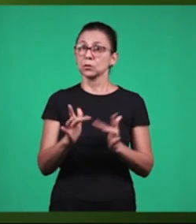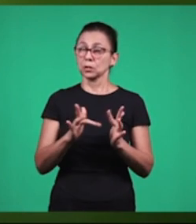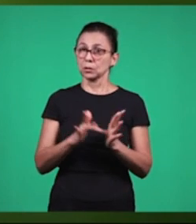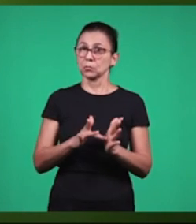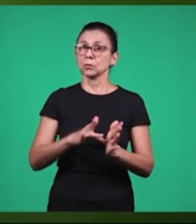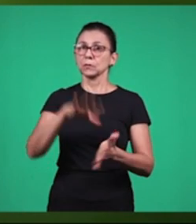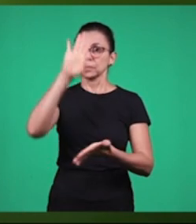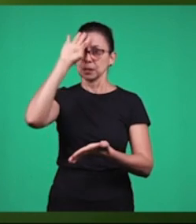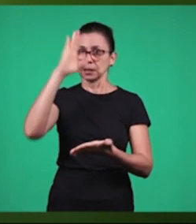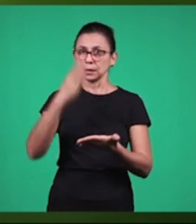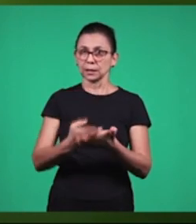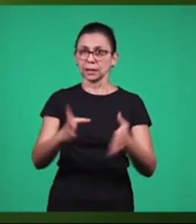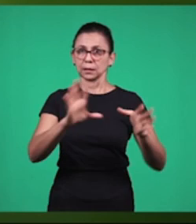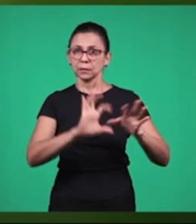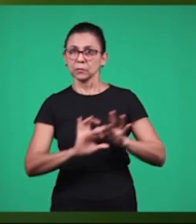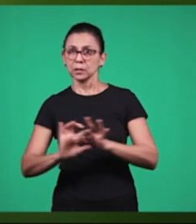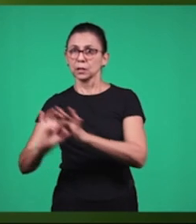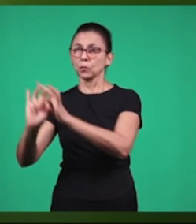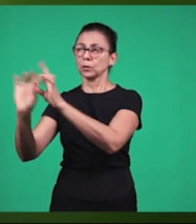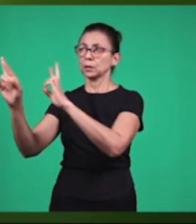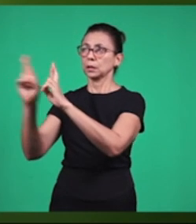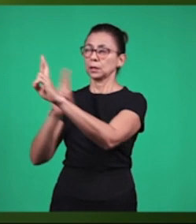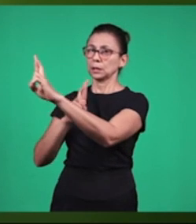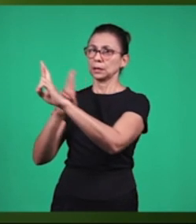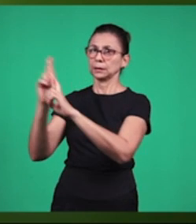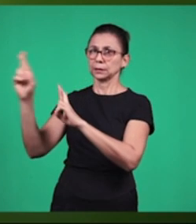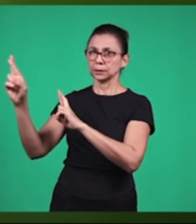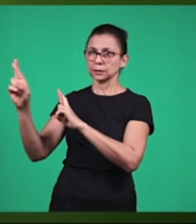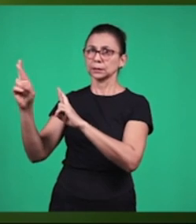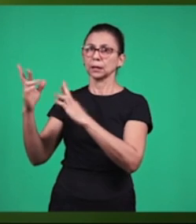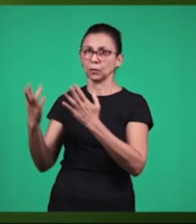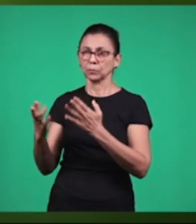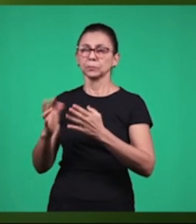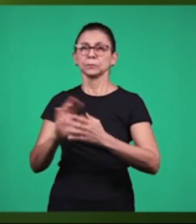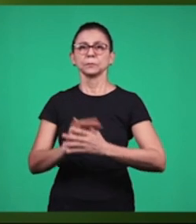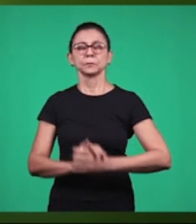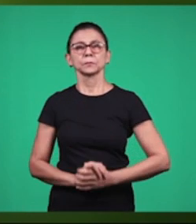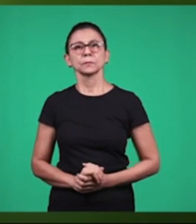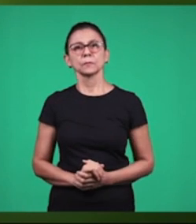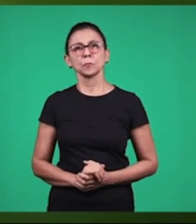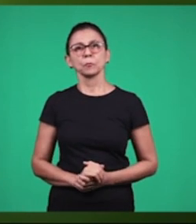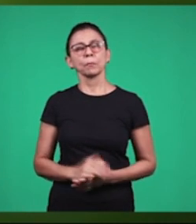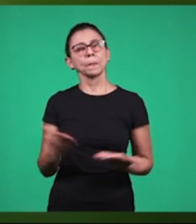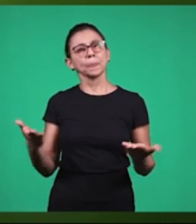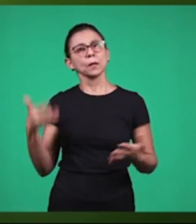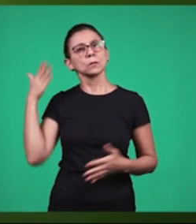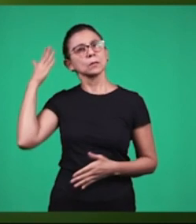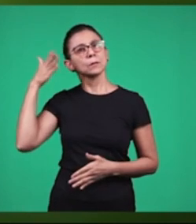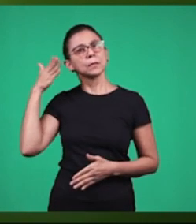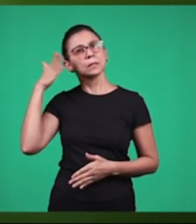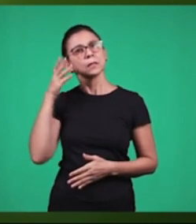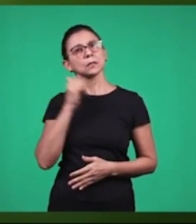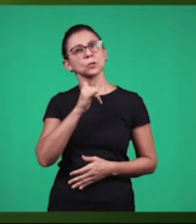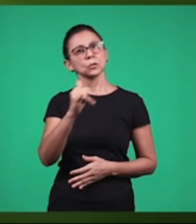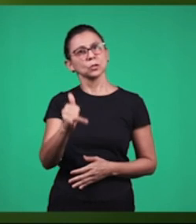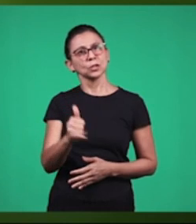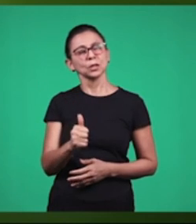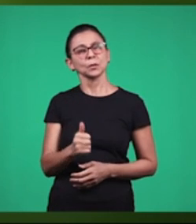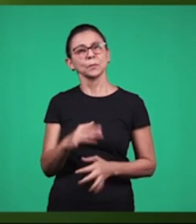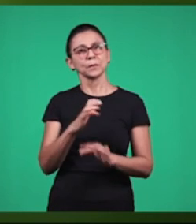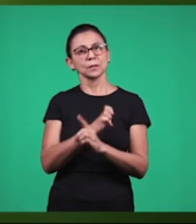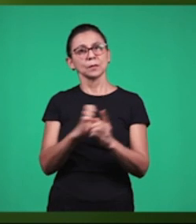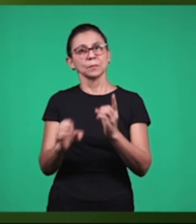quiero agradecer a los hermanos ahí, a los que me han oído y atendido. Yo dejo esta palabra esperando que mañana en la Escuela